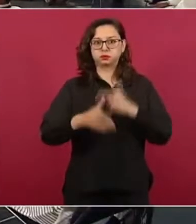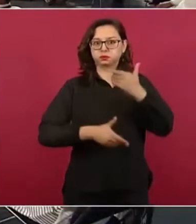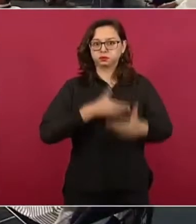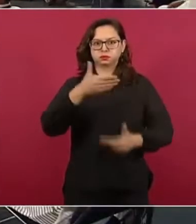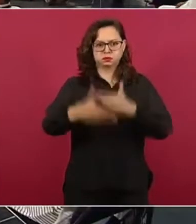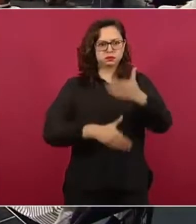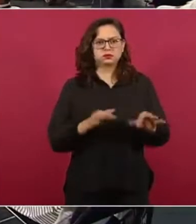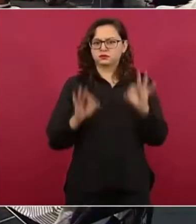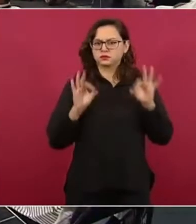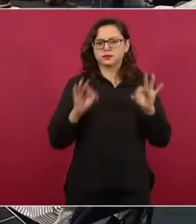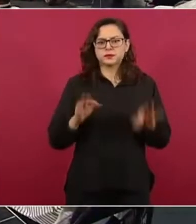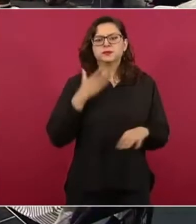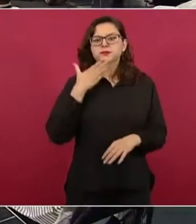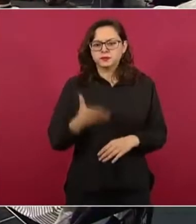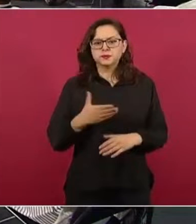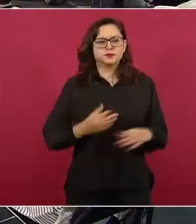todos